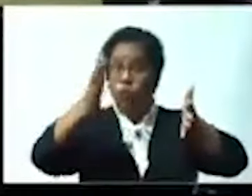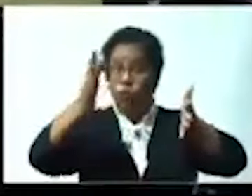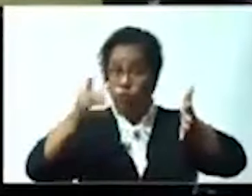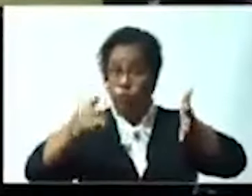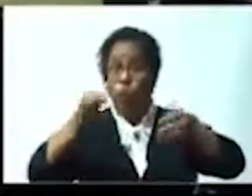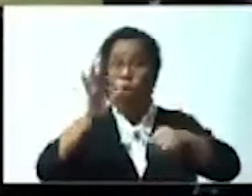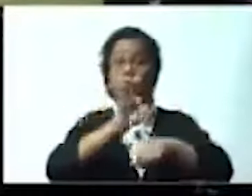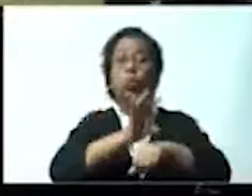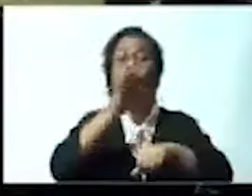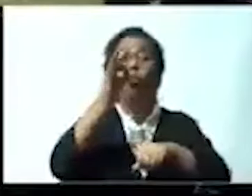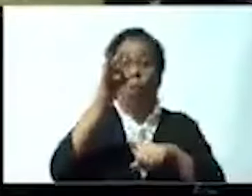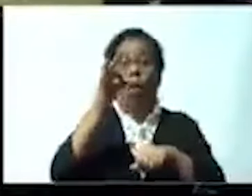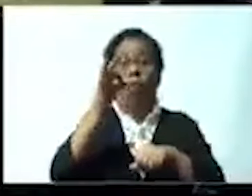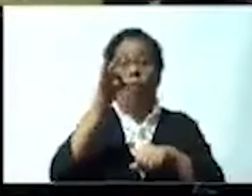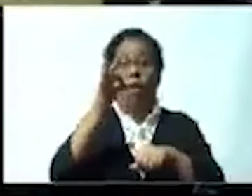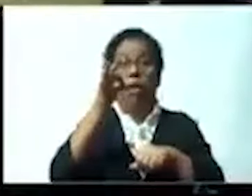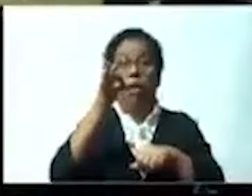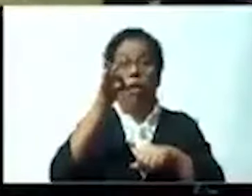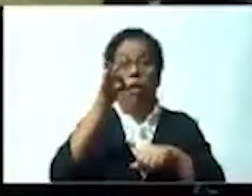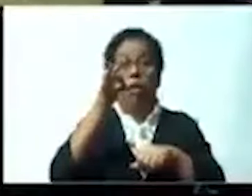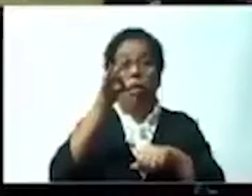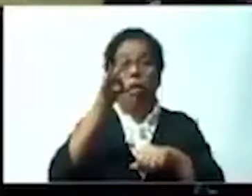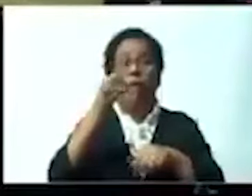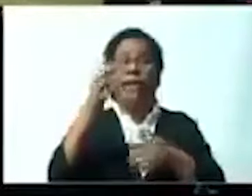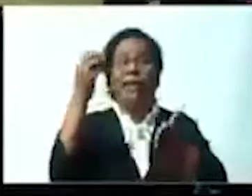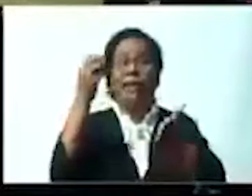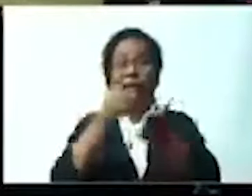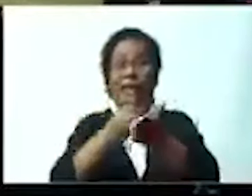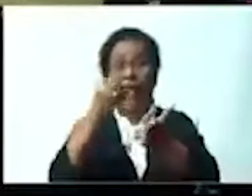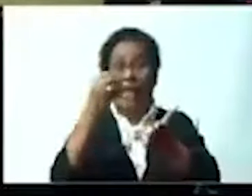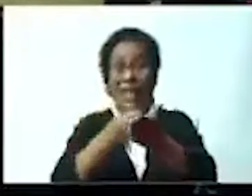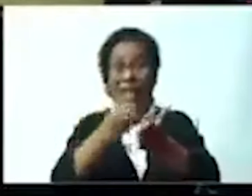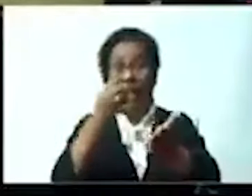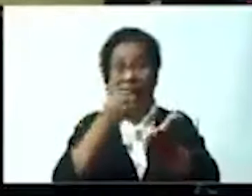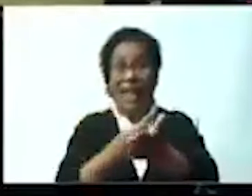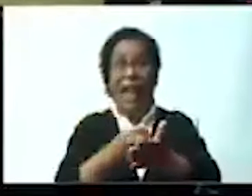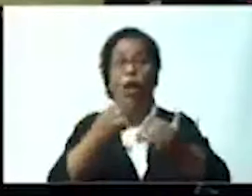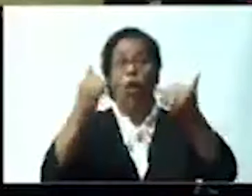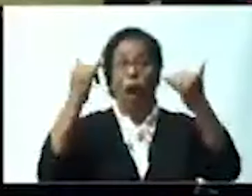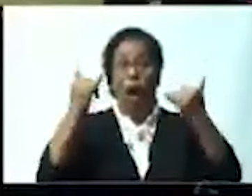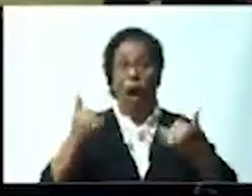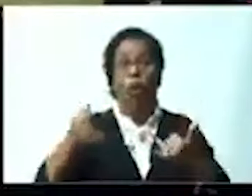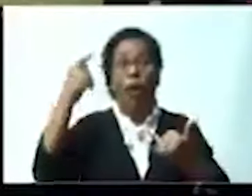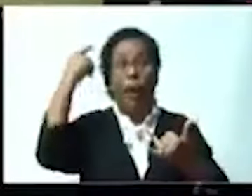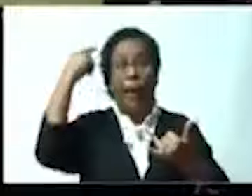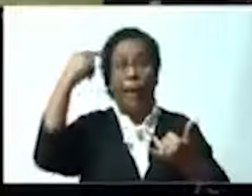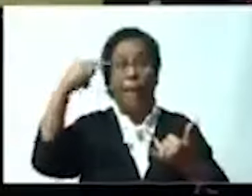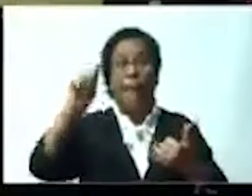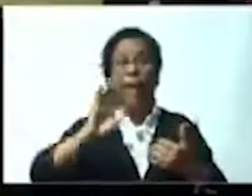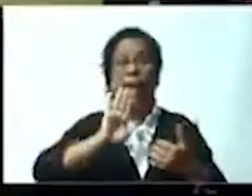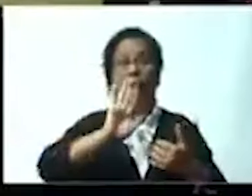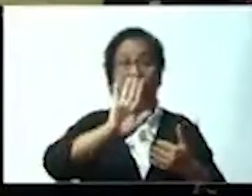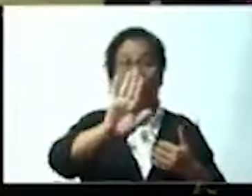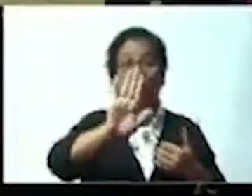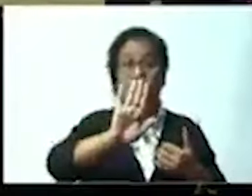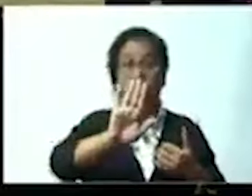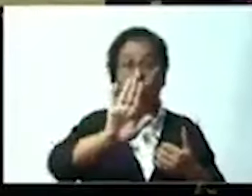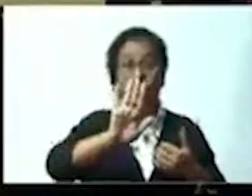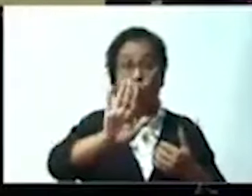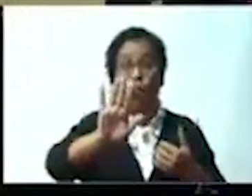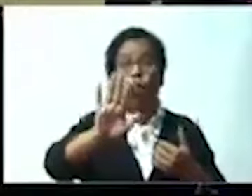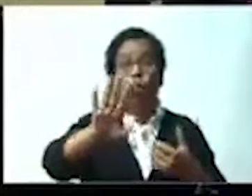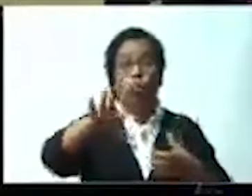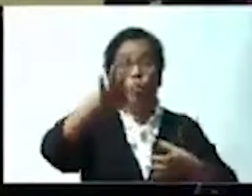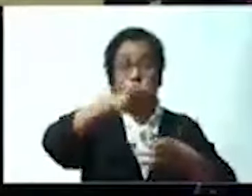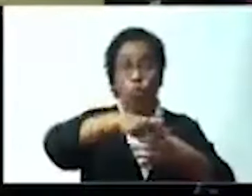9 mandatarios, recibir ese dinero ahora para utilizarlo en la reelección. Y modificar un